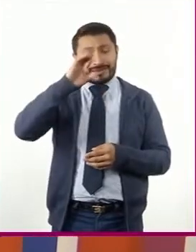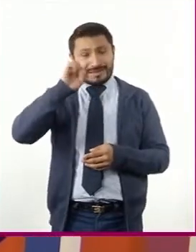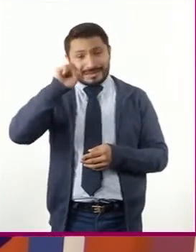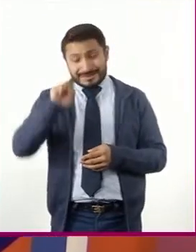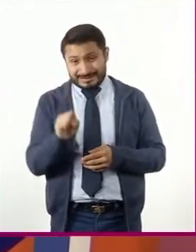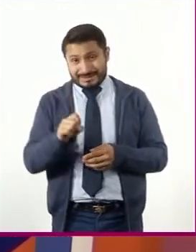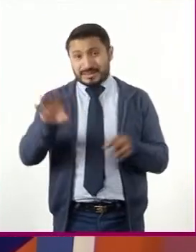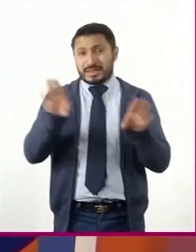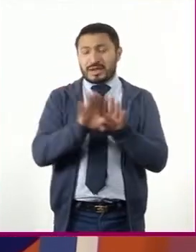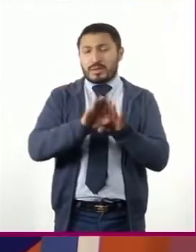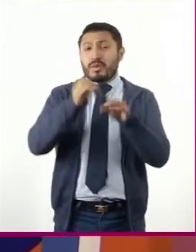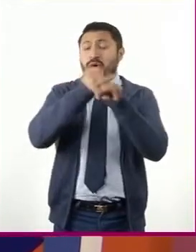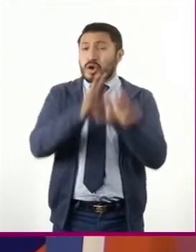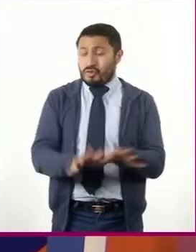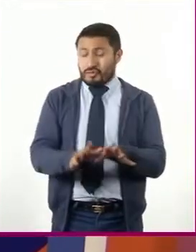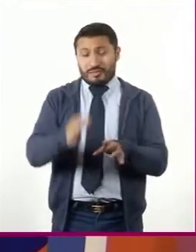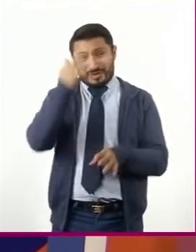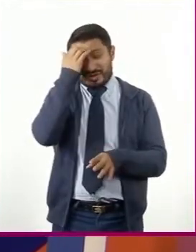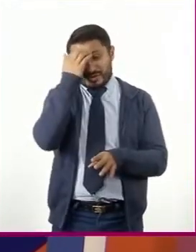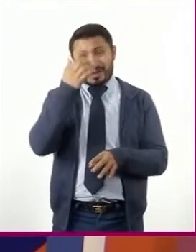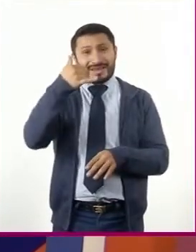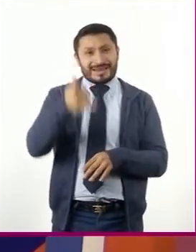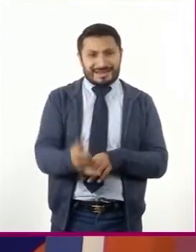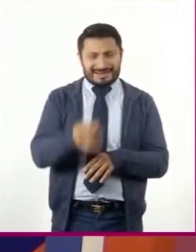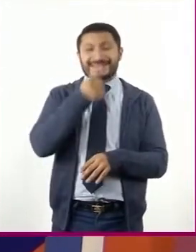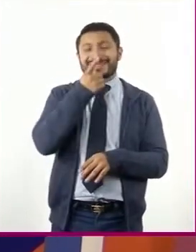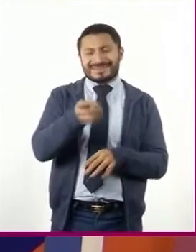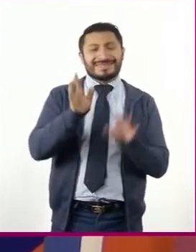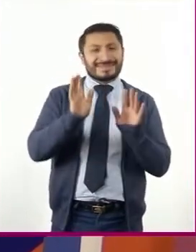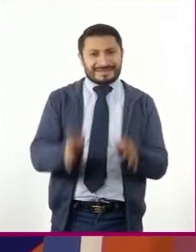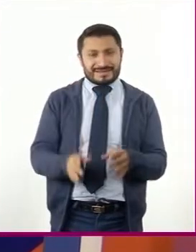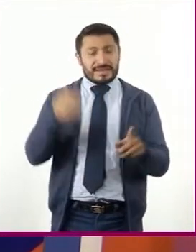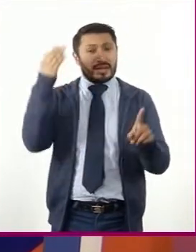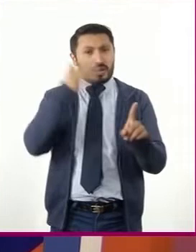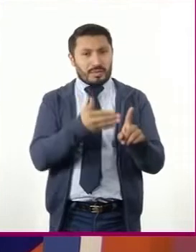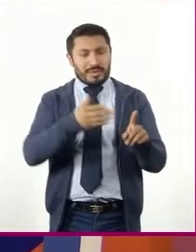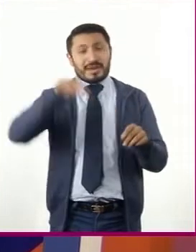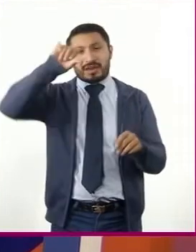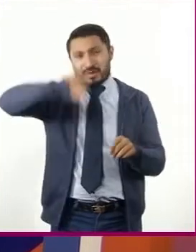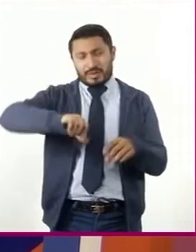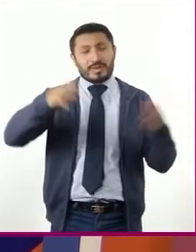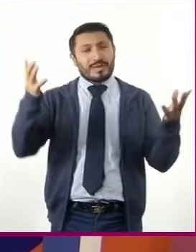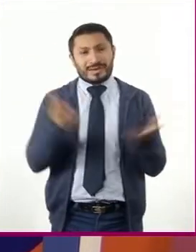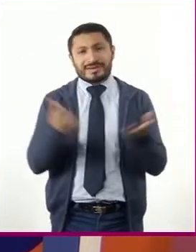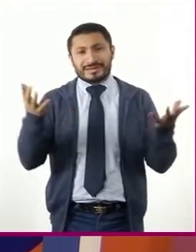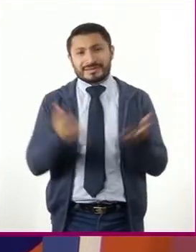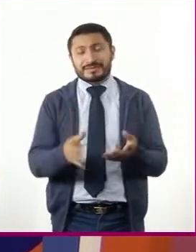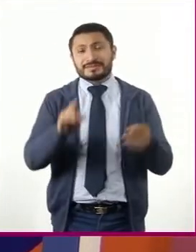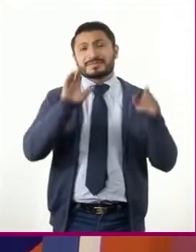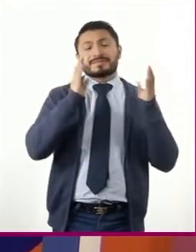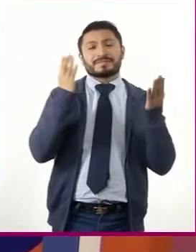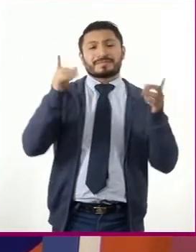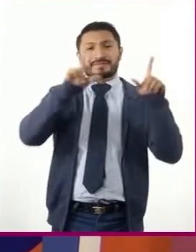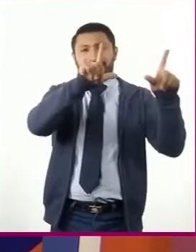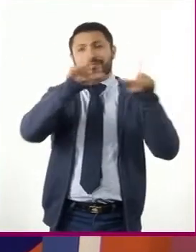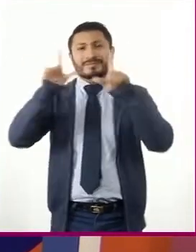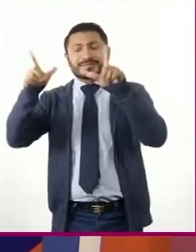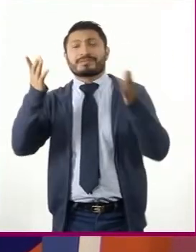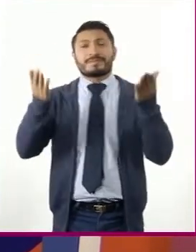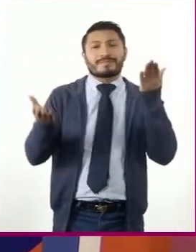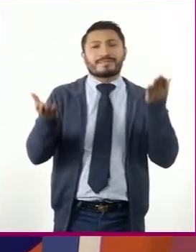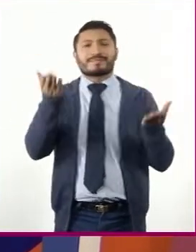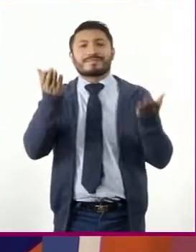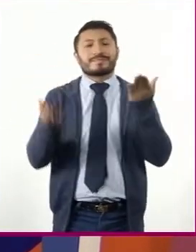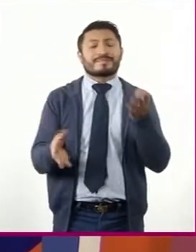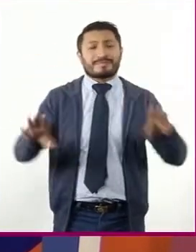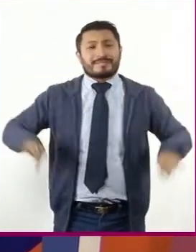de información y, como ya mencionamos, nos centraremos en el propósito de elaborar cuadros comparativos con